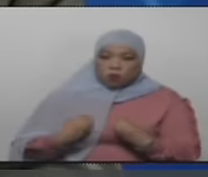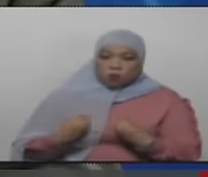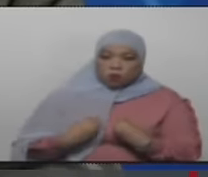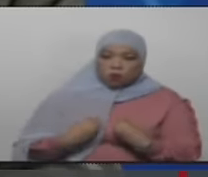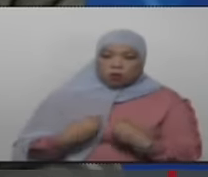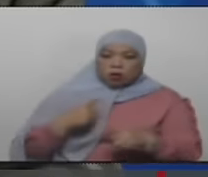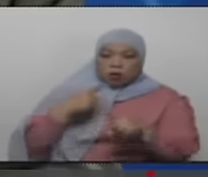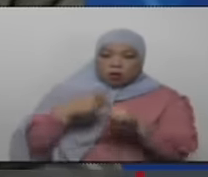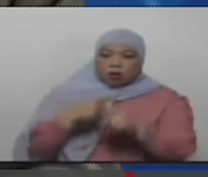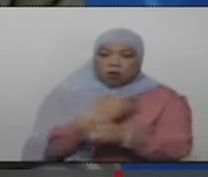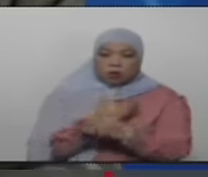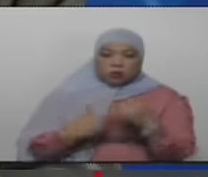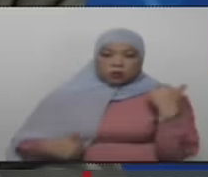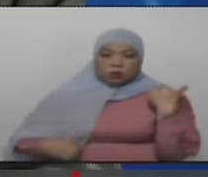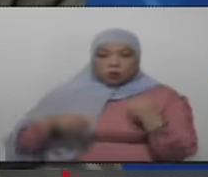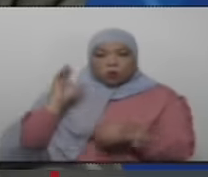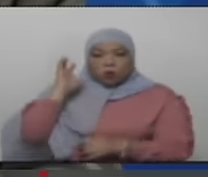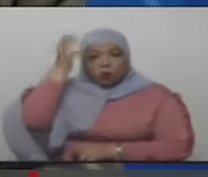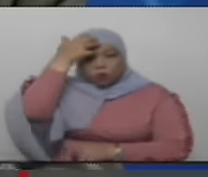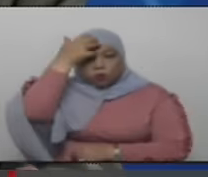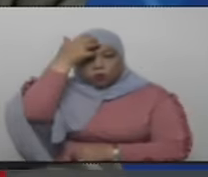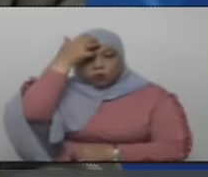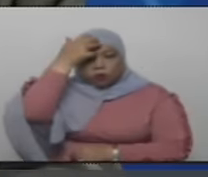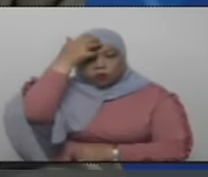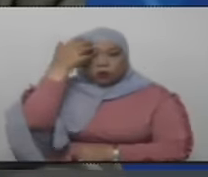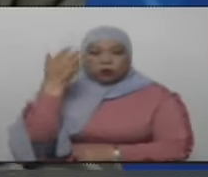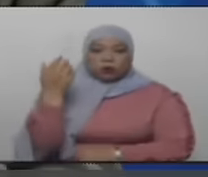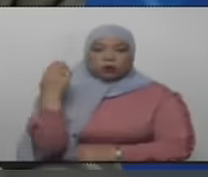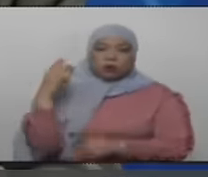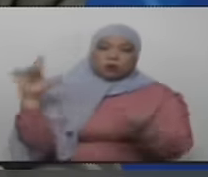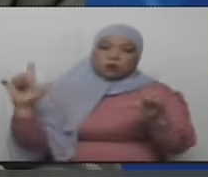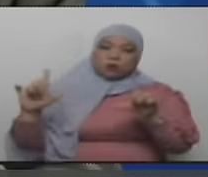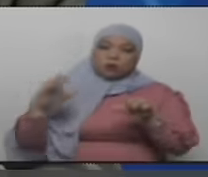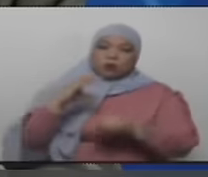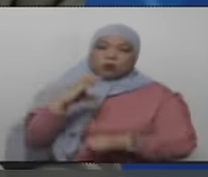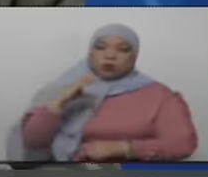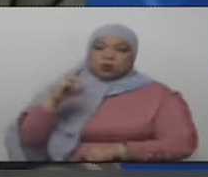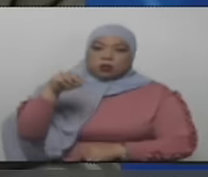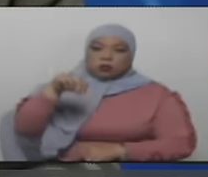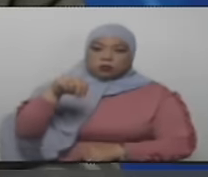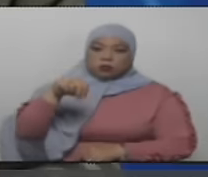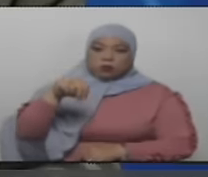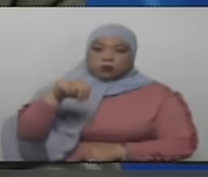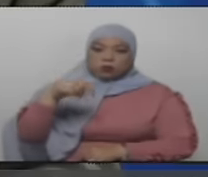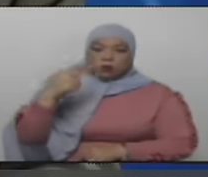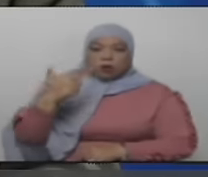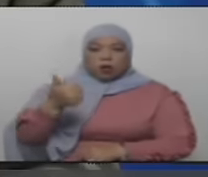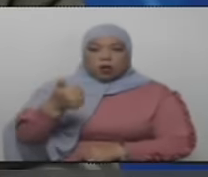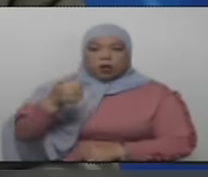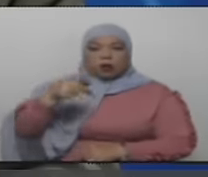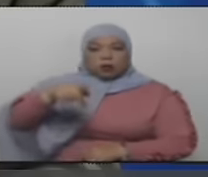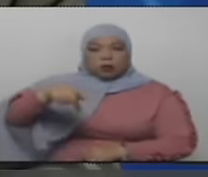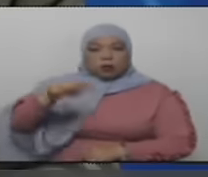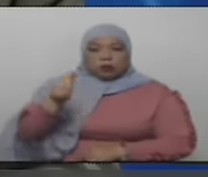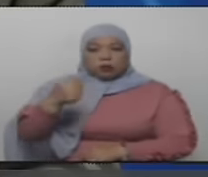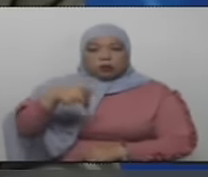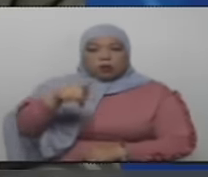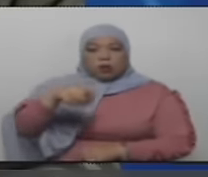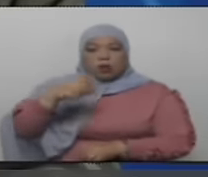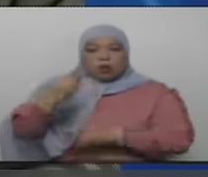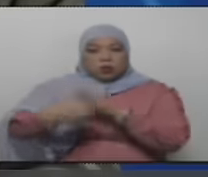expresidente Trump? Informa la cadena CNN que es un fusil acá, de fabricación